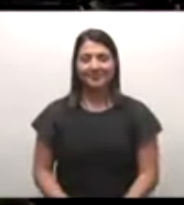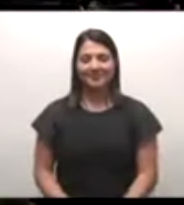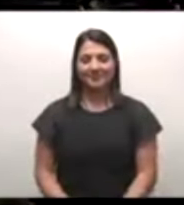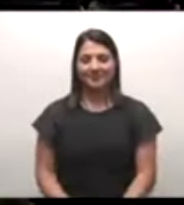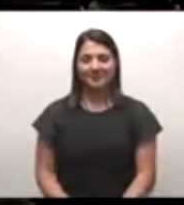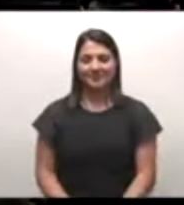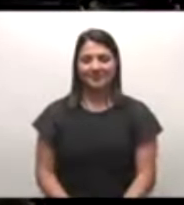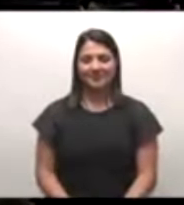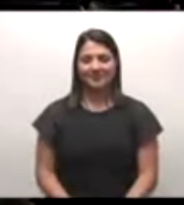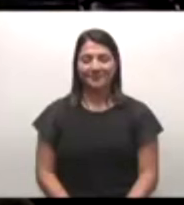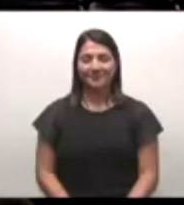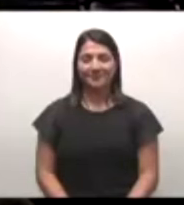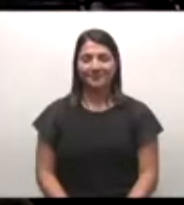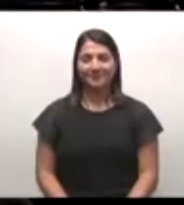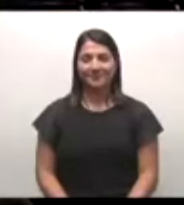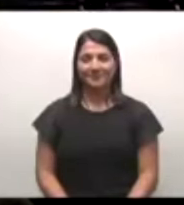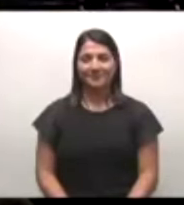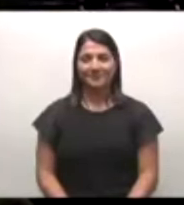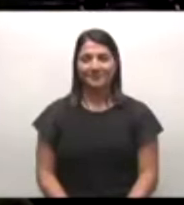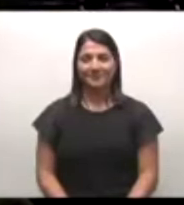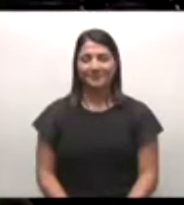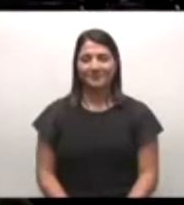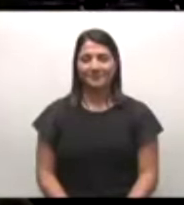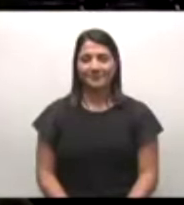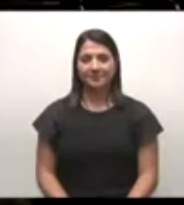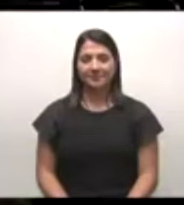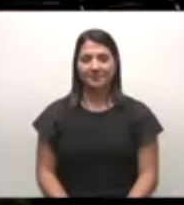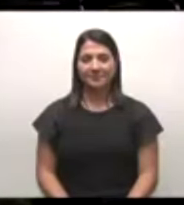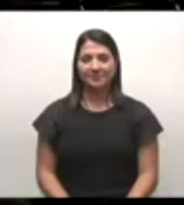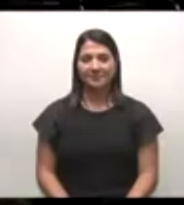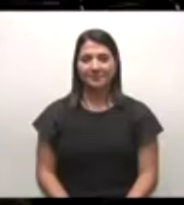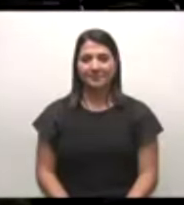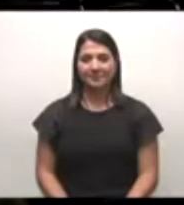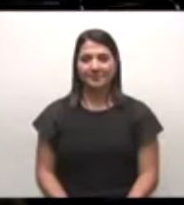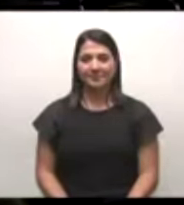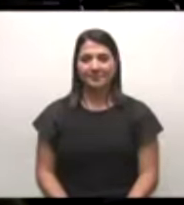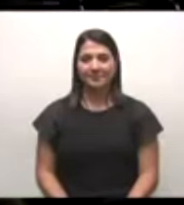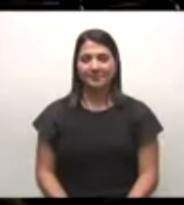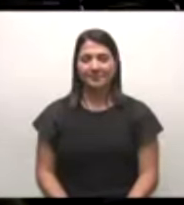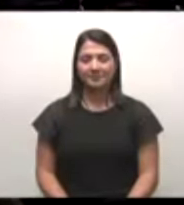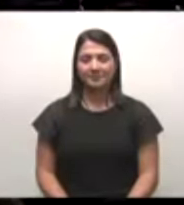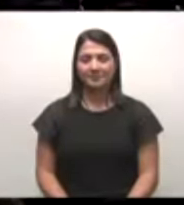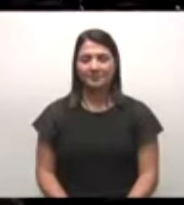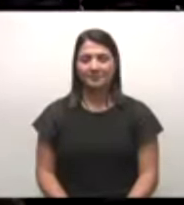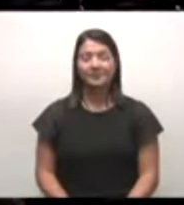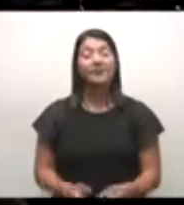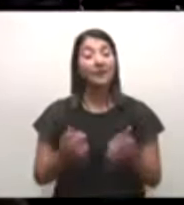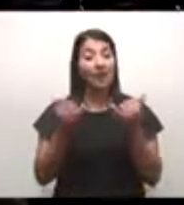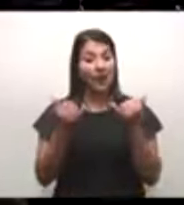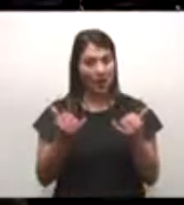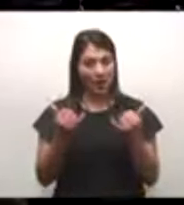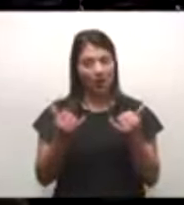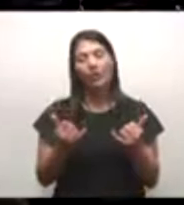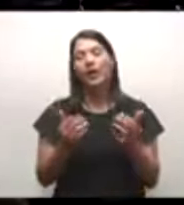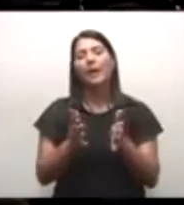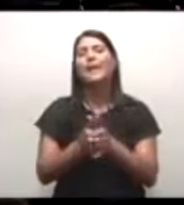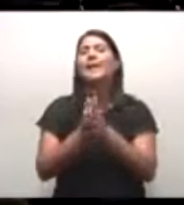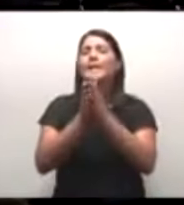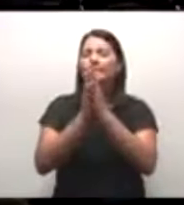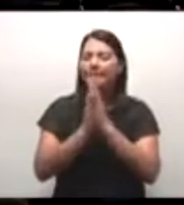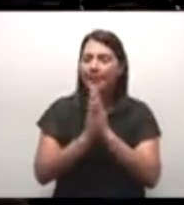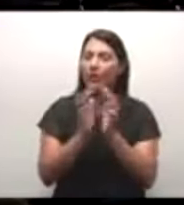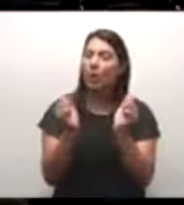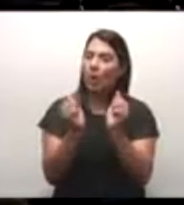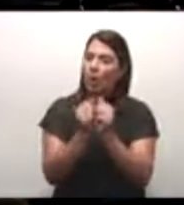de oportunidades, la corrupción y la cobardía de no ver los problemas y encararlos, como lo hicieron nuestros